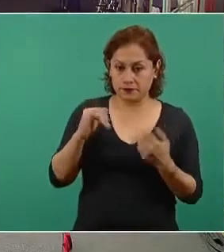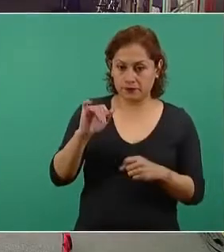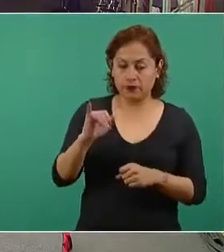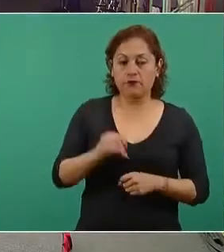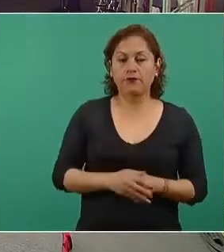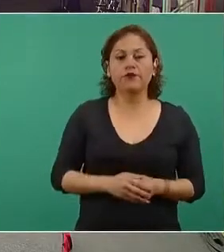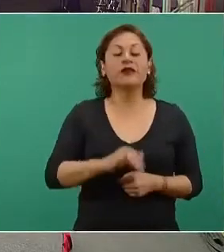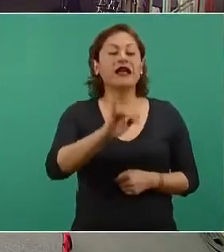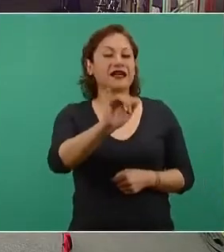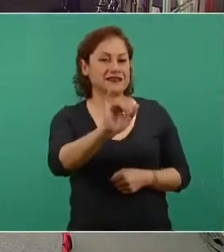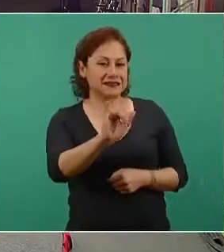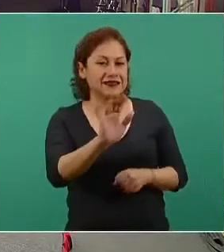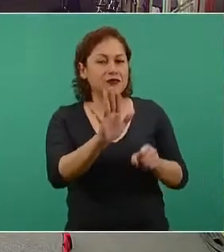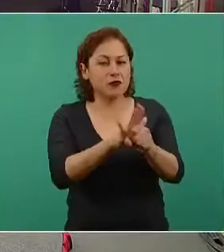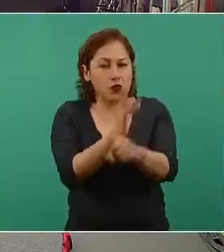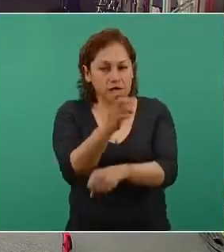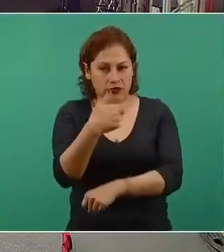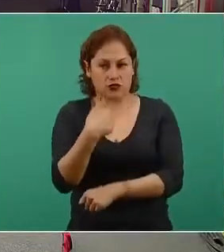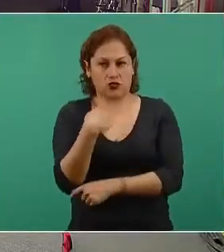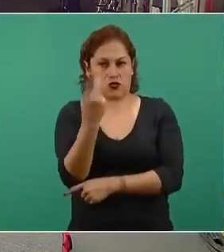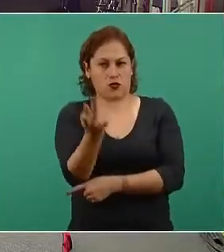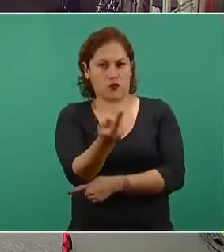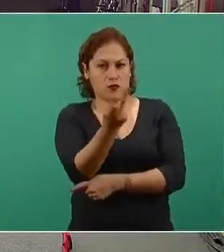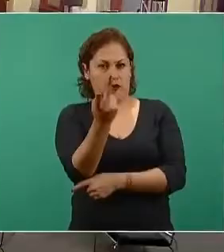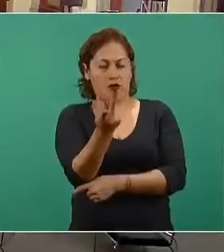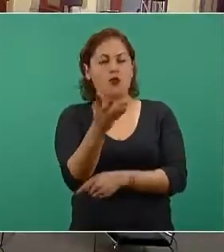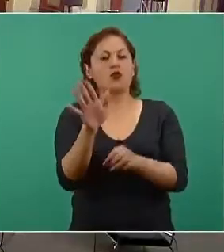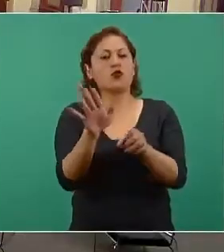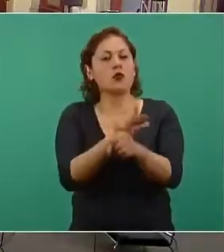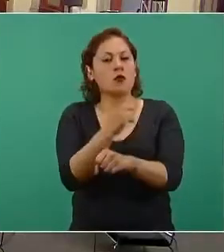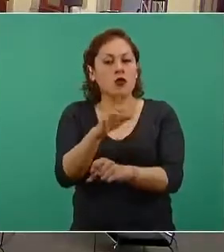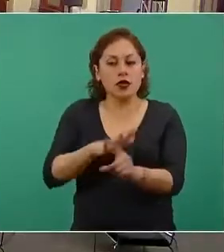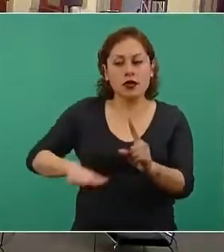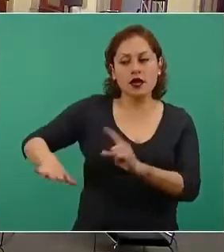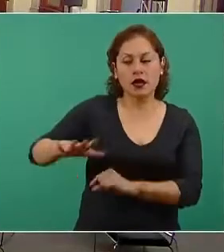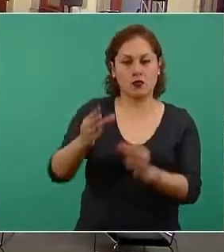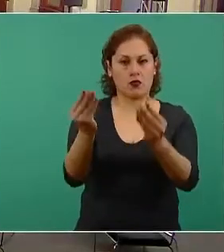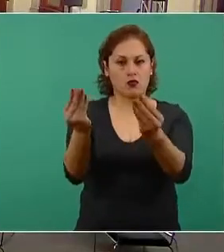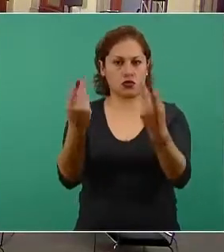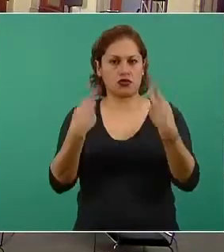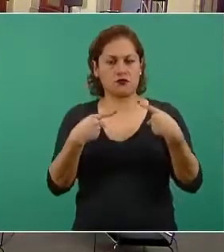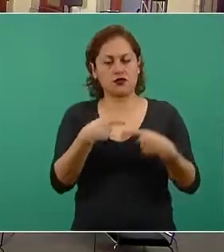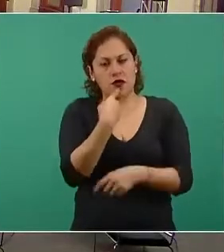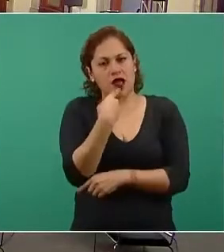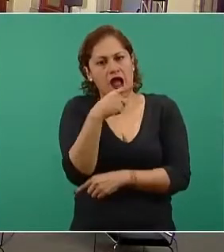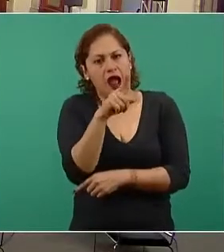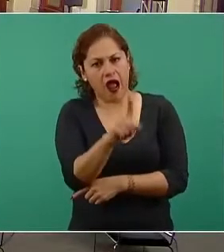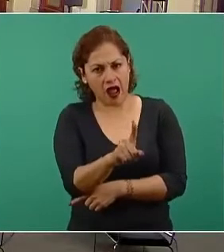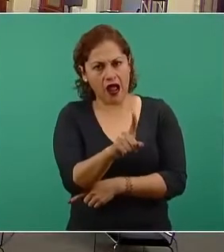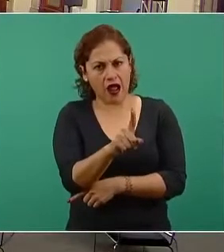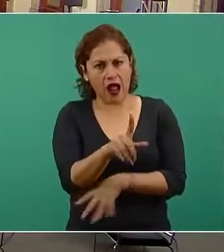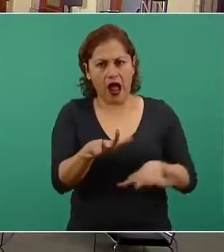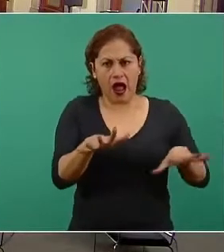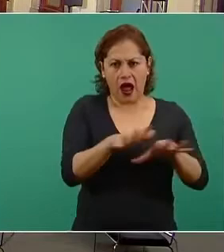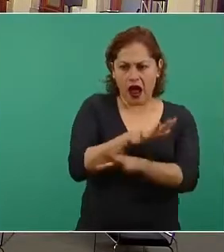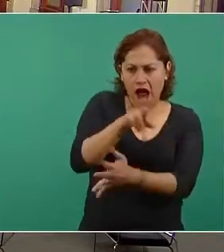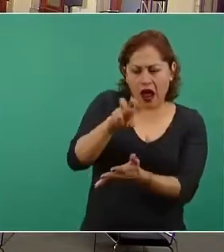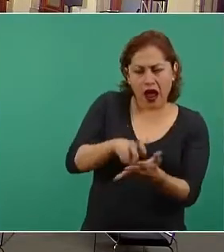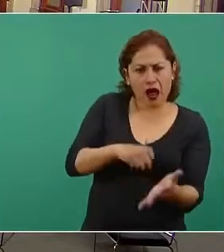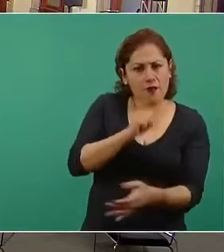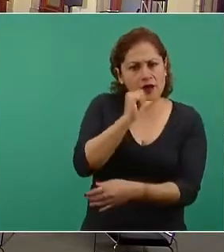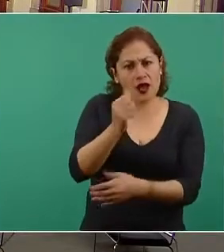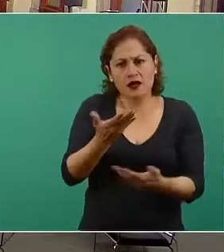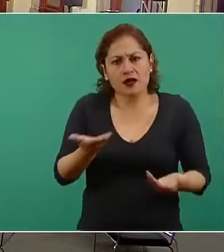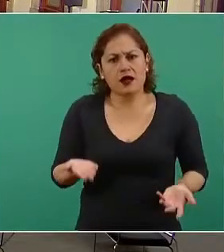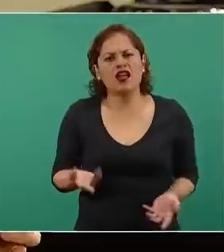Sí, un poco la pregunta es, como ante todas estas quejas, ¿por qué no se ha hecho nada? ¿Por qué no se ha ajustado? ¿No? O sea, ahí